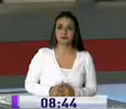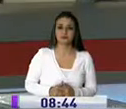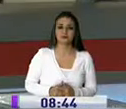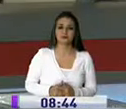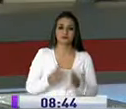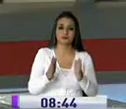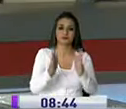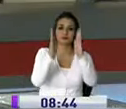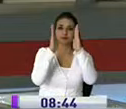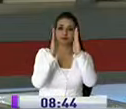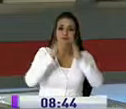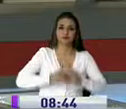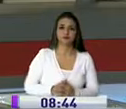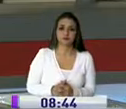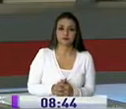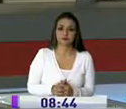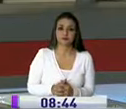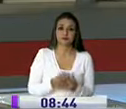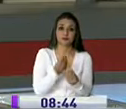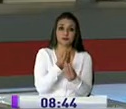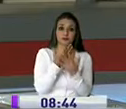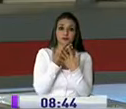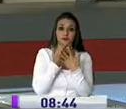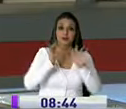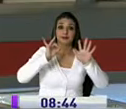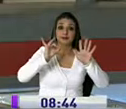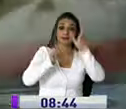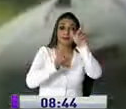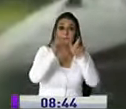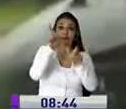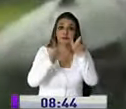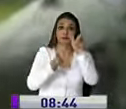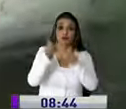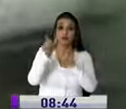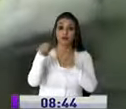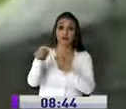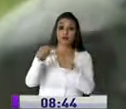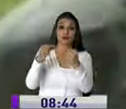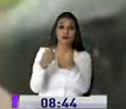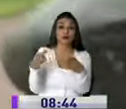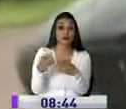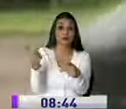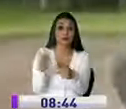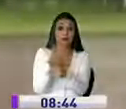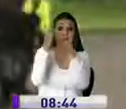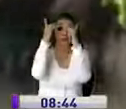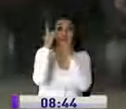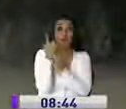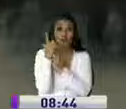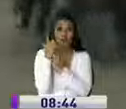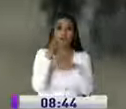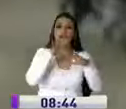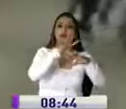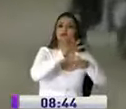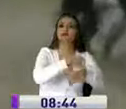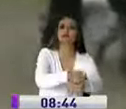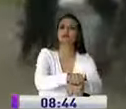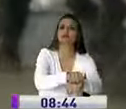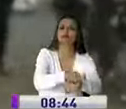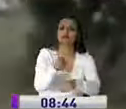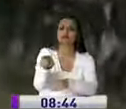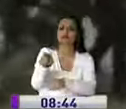Muchísima atención a esta información. 7 personas del mando de alias Guacho habrían sido detenidas por fuerzas de